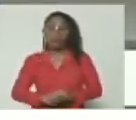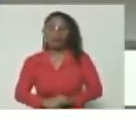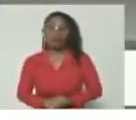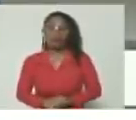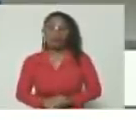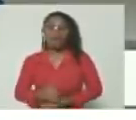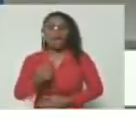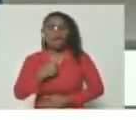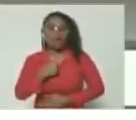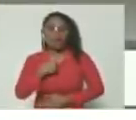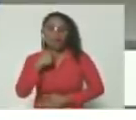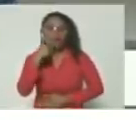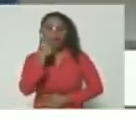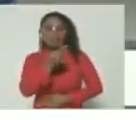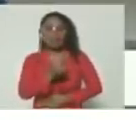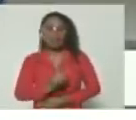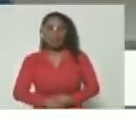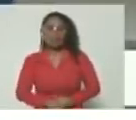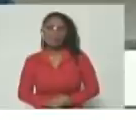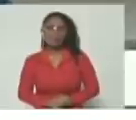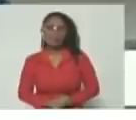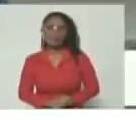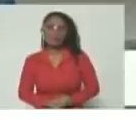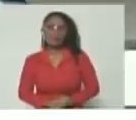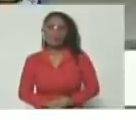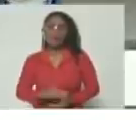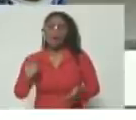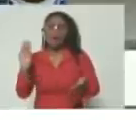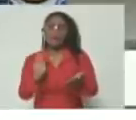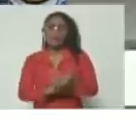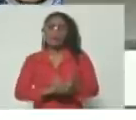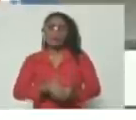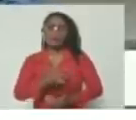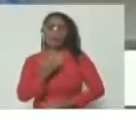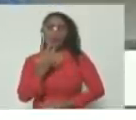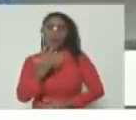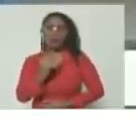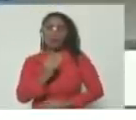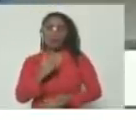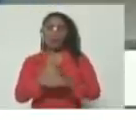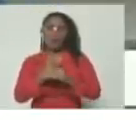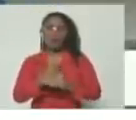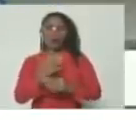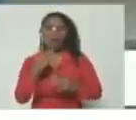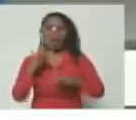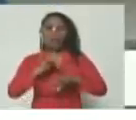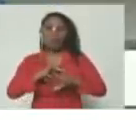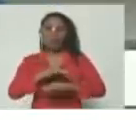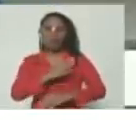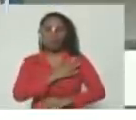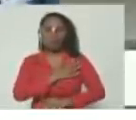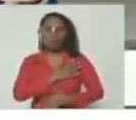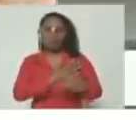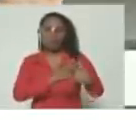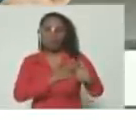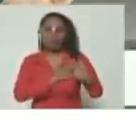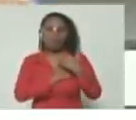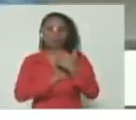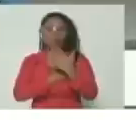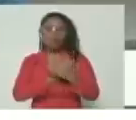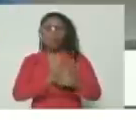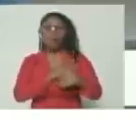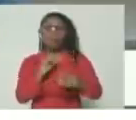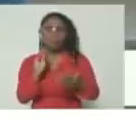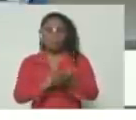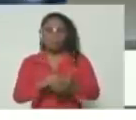Y yo le decía a ellos, ponte la mano en el corazón, X, no voy a decir el nombre, casi lo digo, ponte la mano en